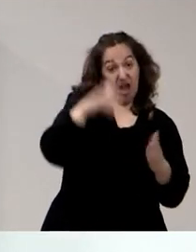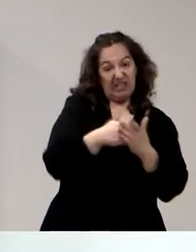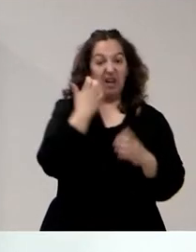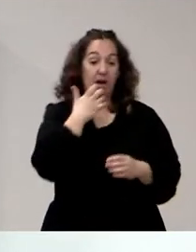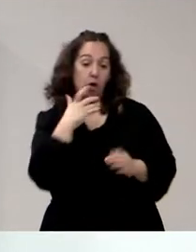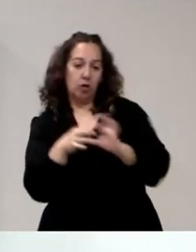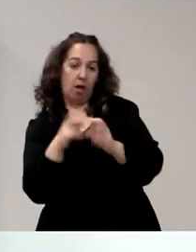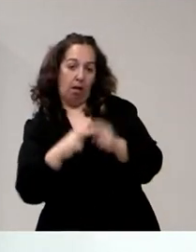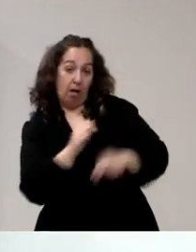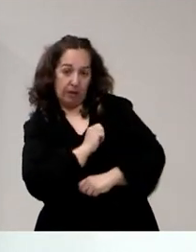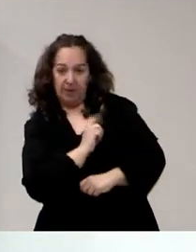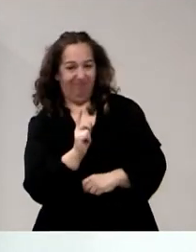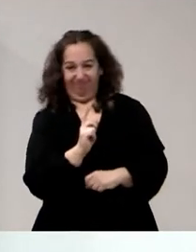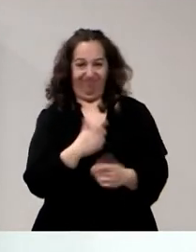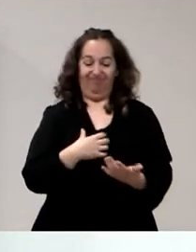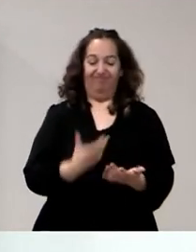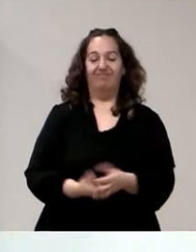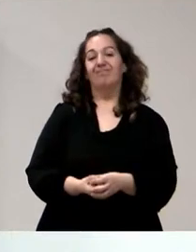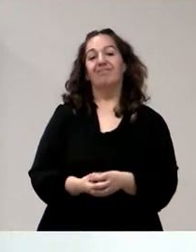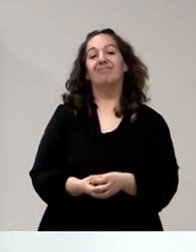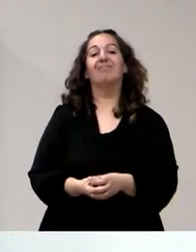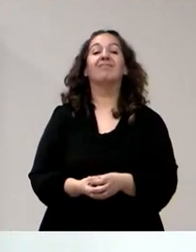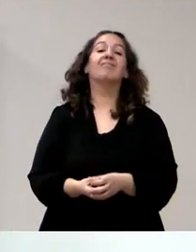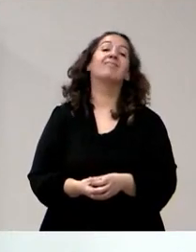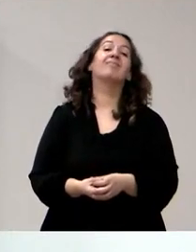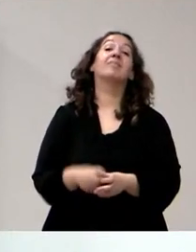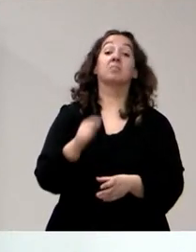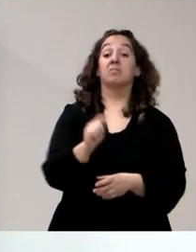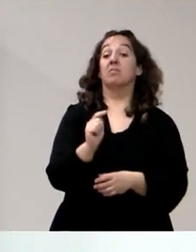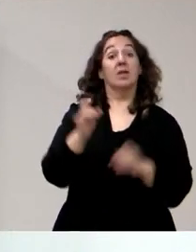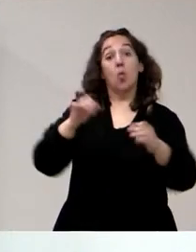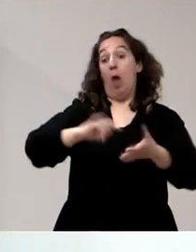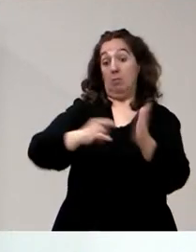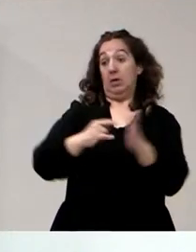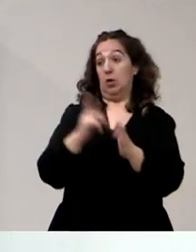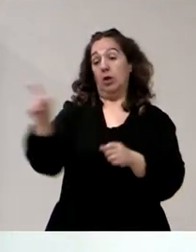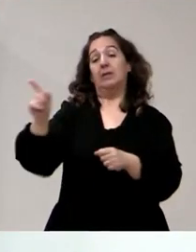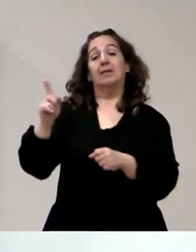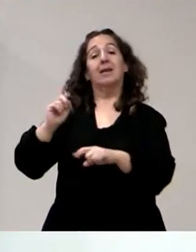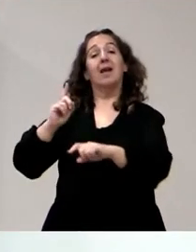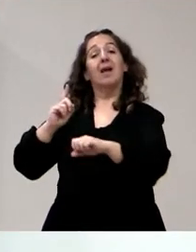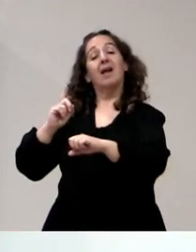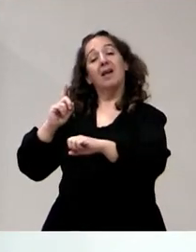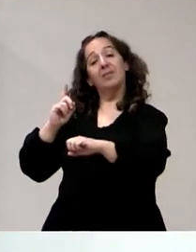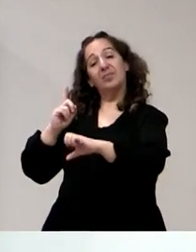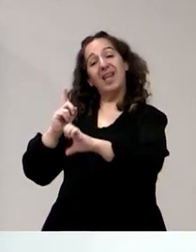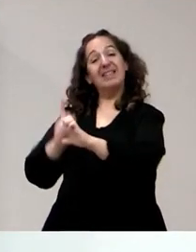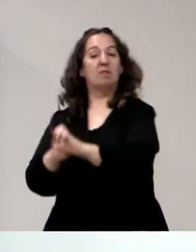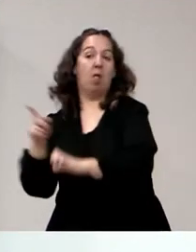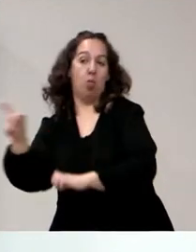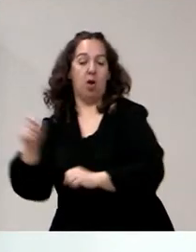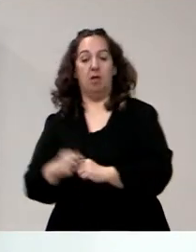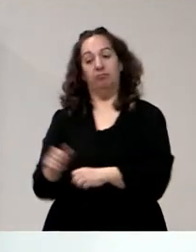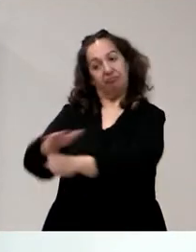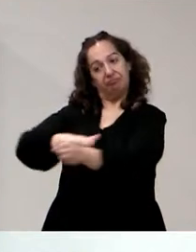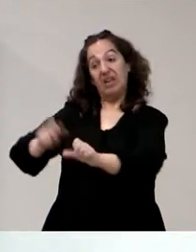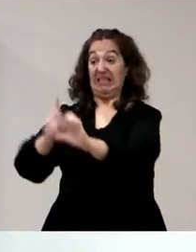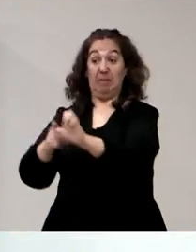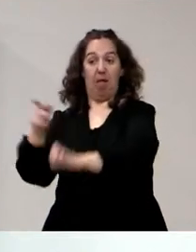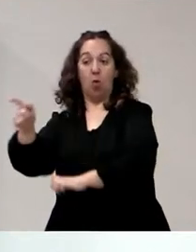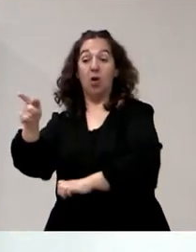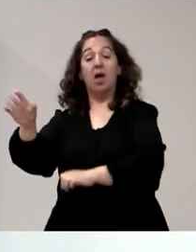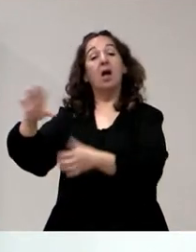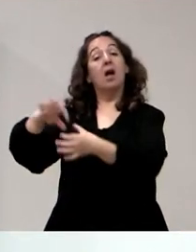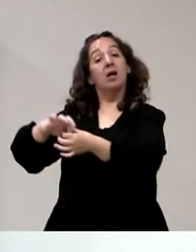Esto es lo mismo que la misma digamos metodología que vamos a seguir en extremadura yo he decidido que el tramo que